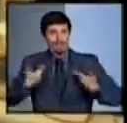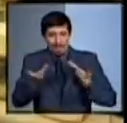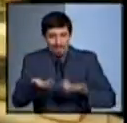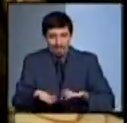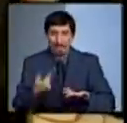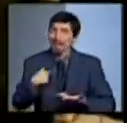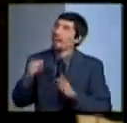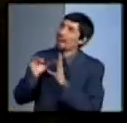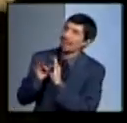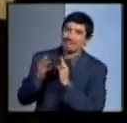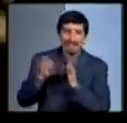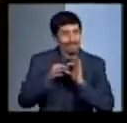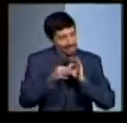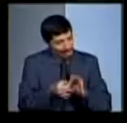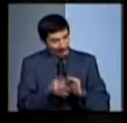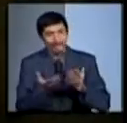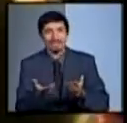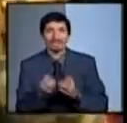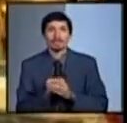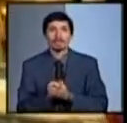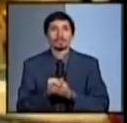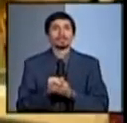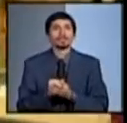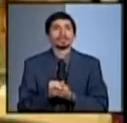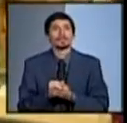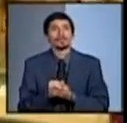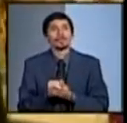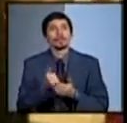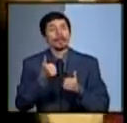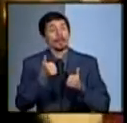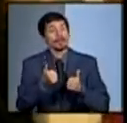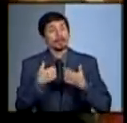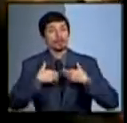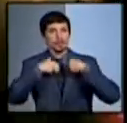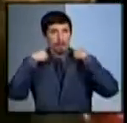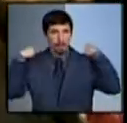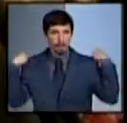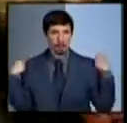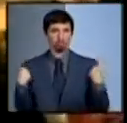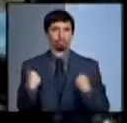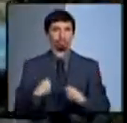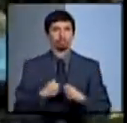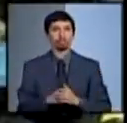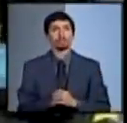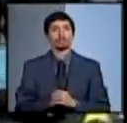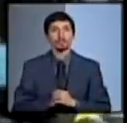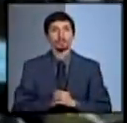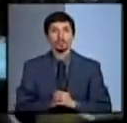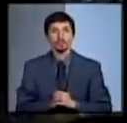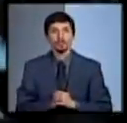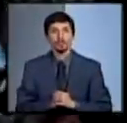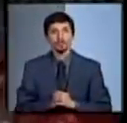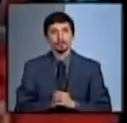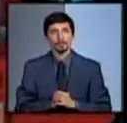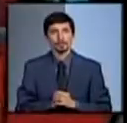energía. Gracias, Milena. Oye, ¿te pasaste? ¿Un saco la capa? Sí, yo misma te la saco.